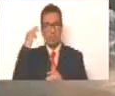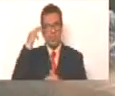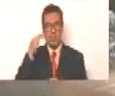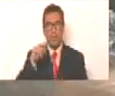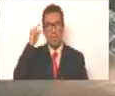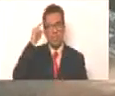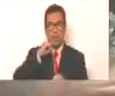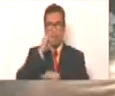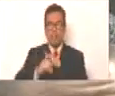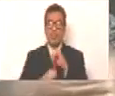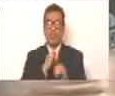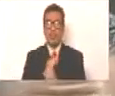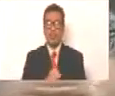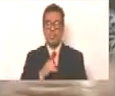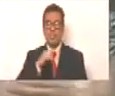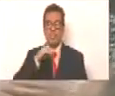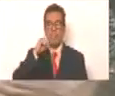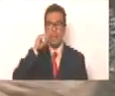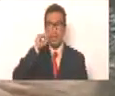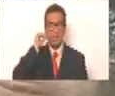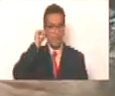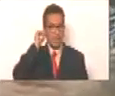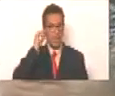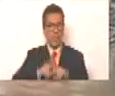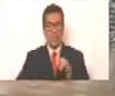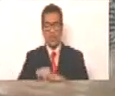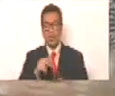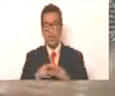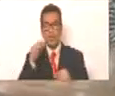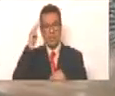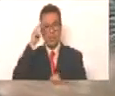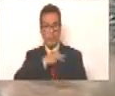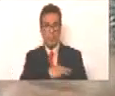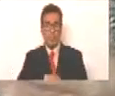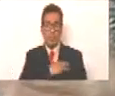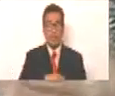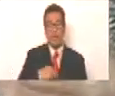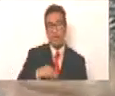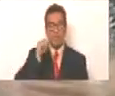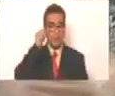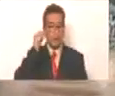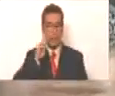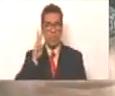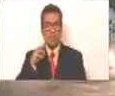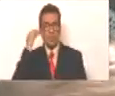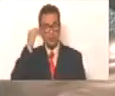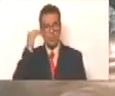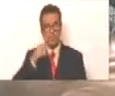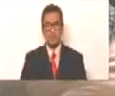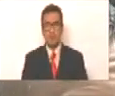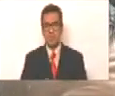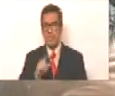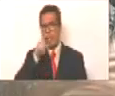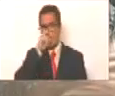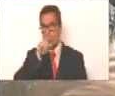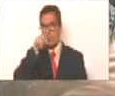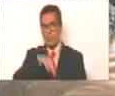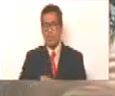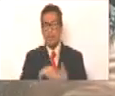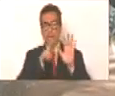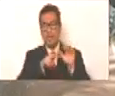de la Mujer y en respaldo a la creación de la gran misión Mujer Venezuela. Considerando que en el año 1977